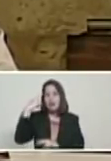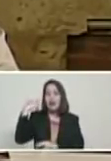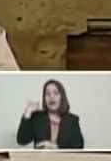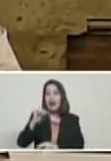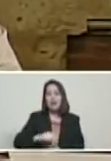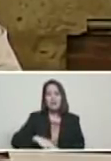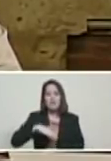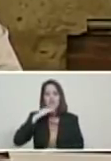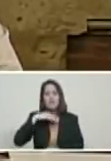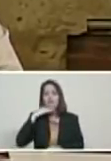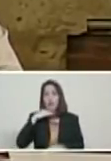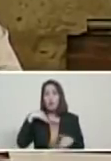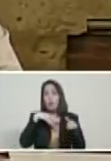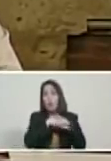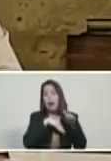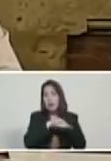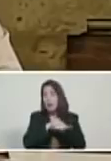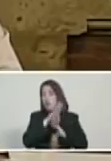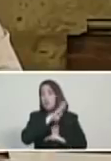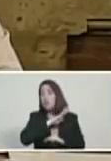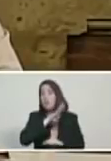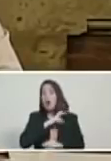esas reservas de oro